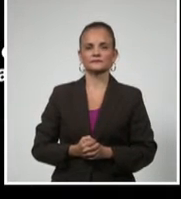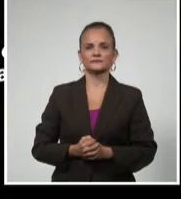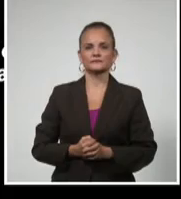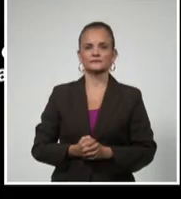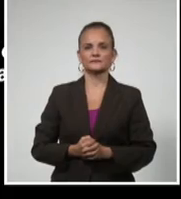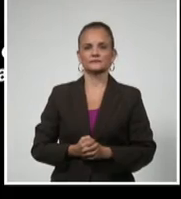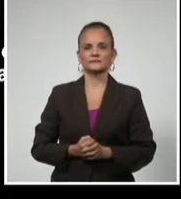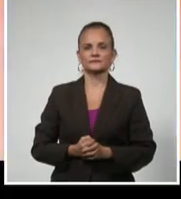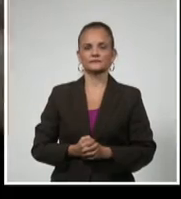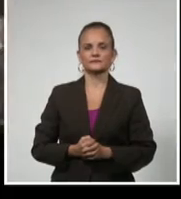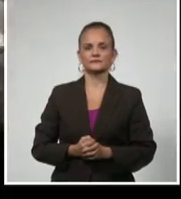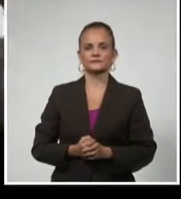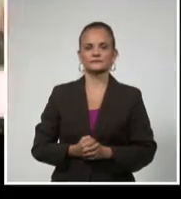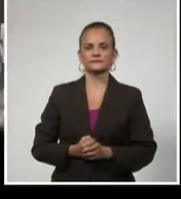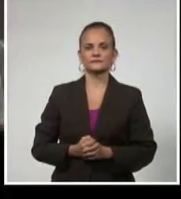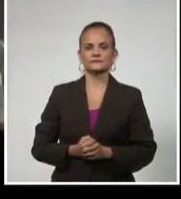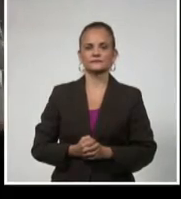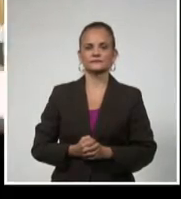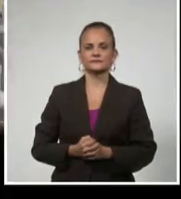embargo once and for all.